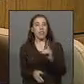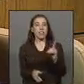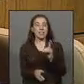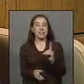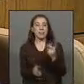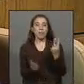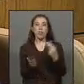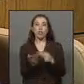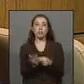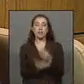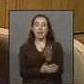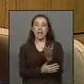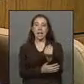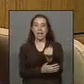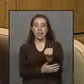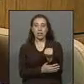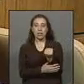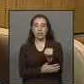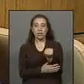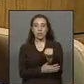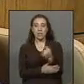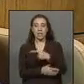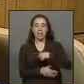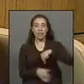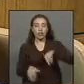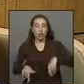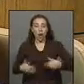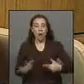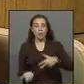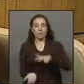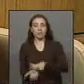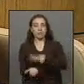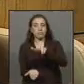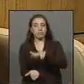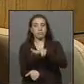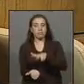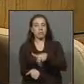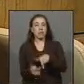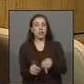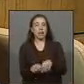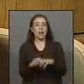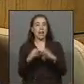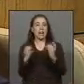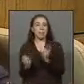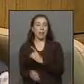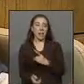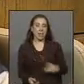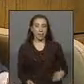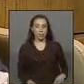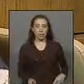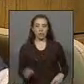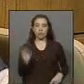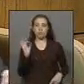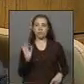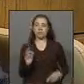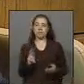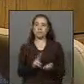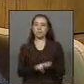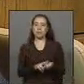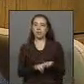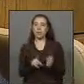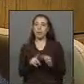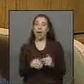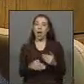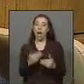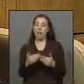año 2014, que estamos ratificando en esta Cámara de Diputados, es efectivamente un